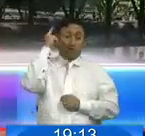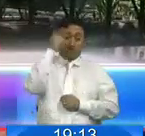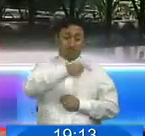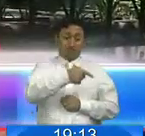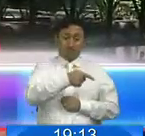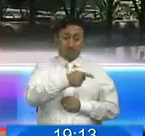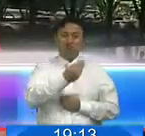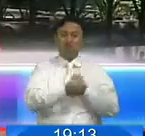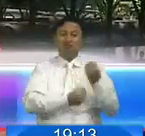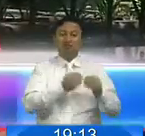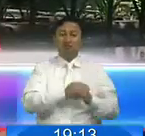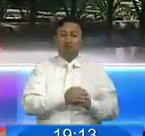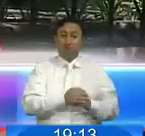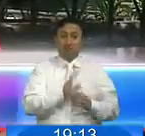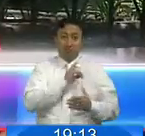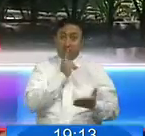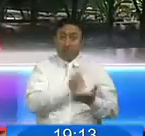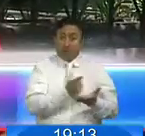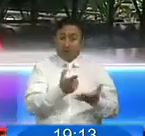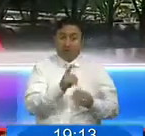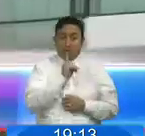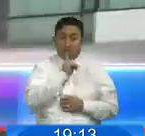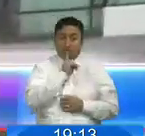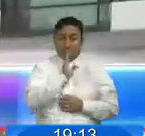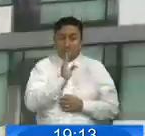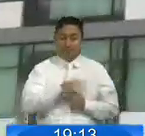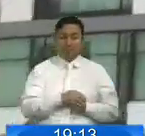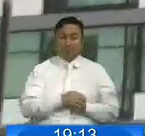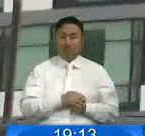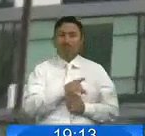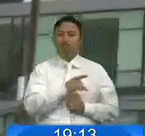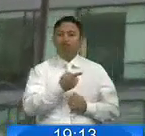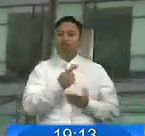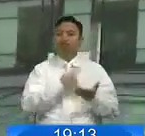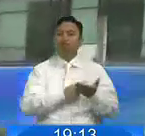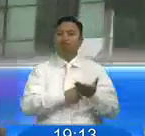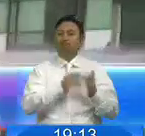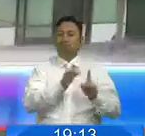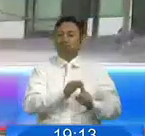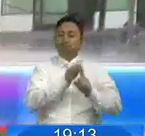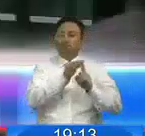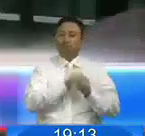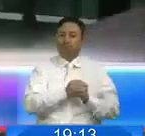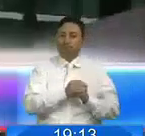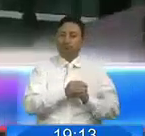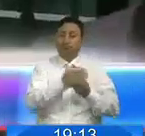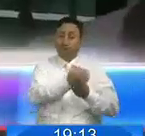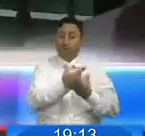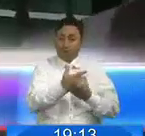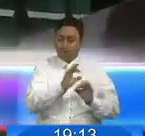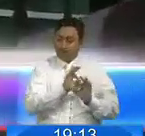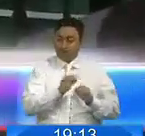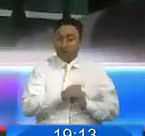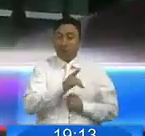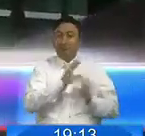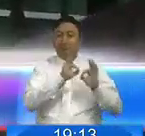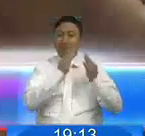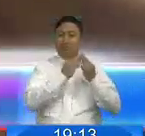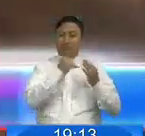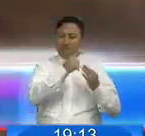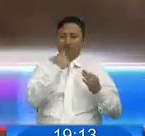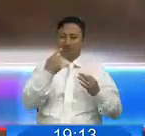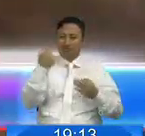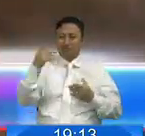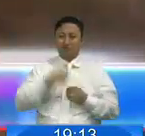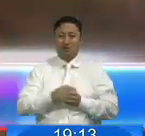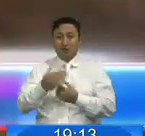comité. ¿Decir la verdad o ocultar la verdad? Este examen especial de Contraloría no devela nueva información, según asegura la familia de Gabela,